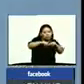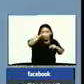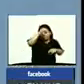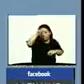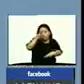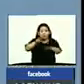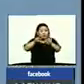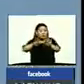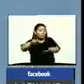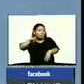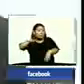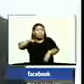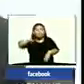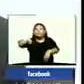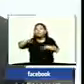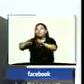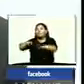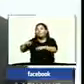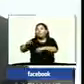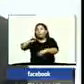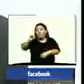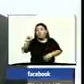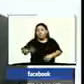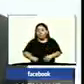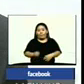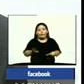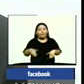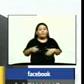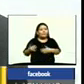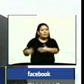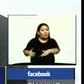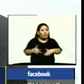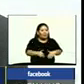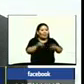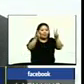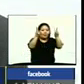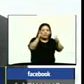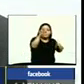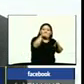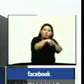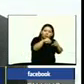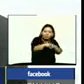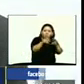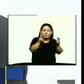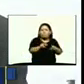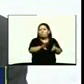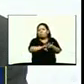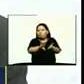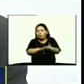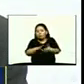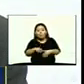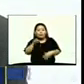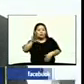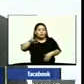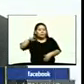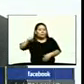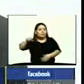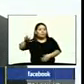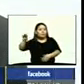,7%. Seguido por las actividades financieras y de seguros con 5,5%,